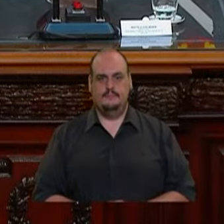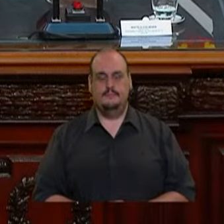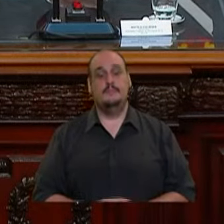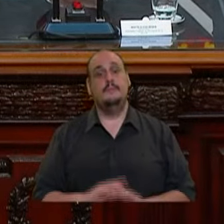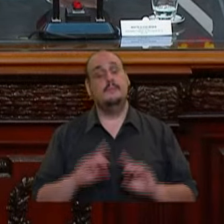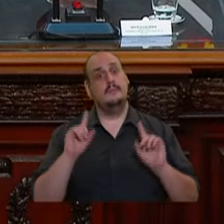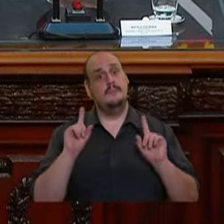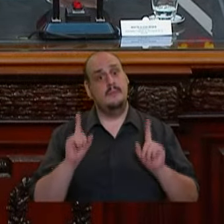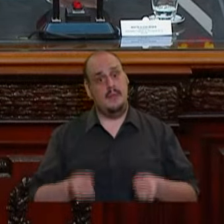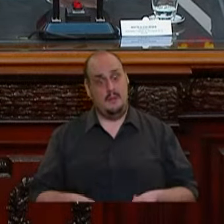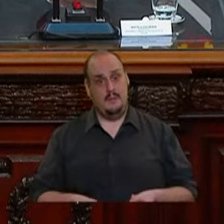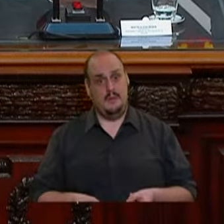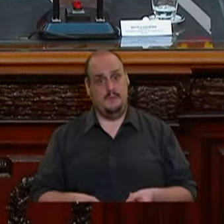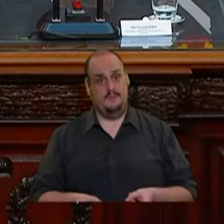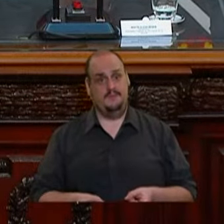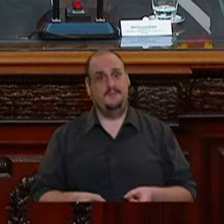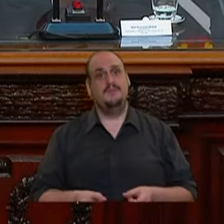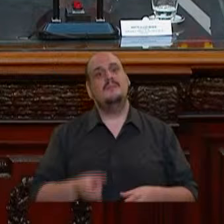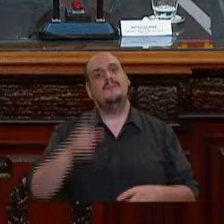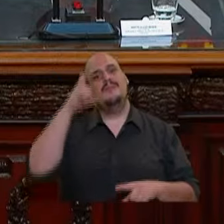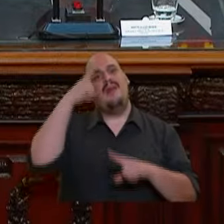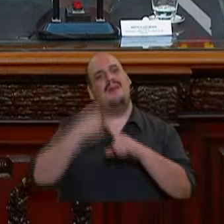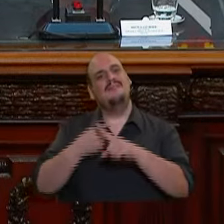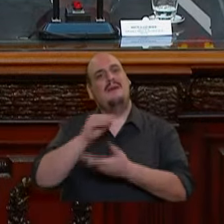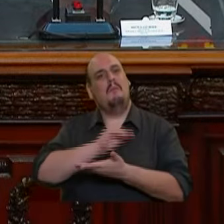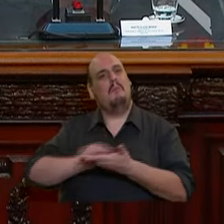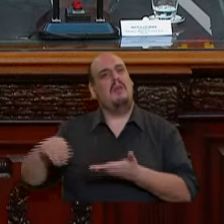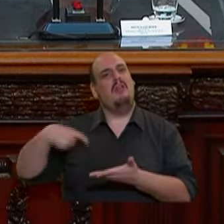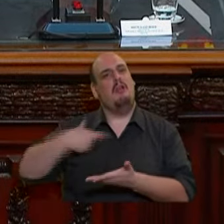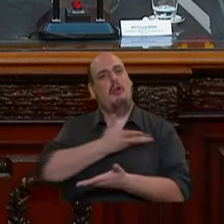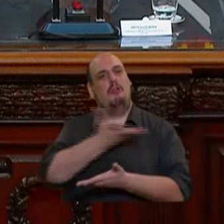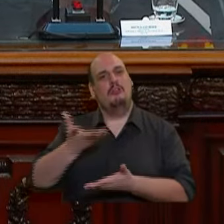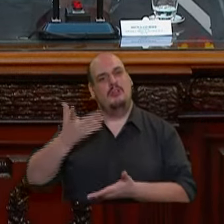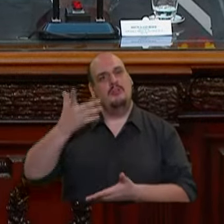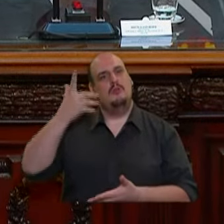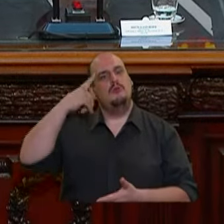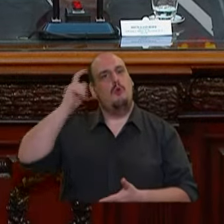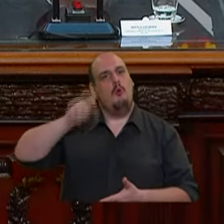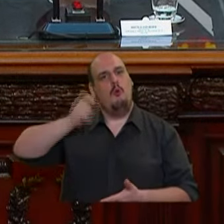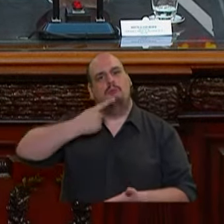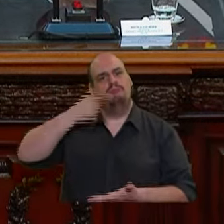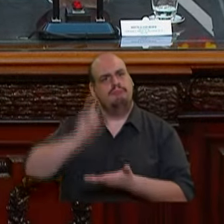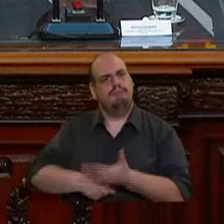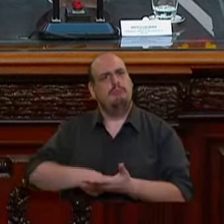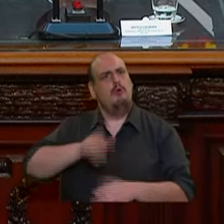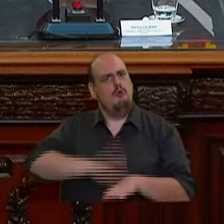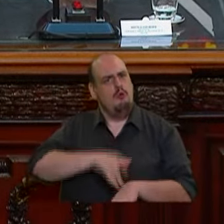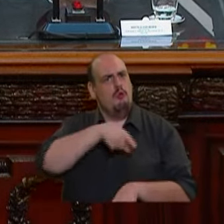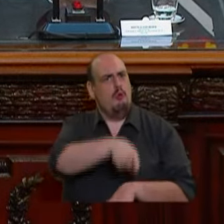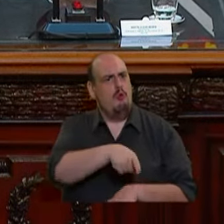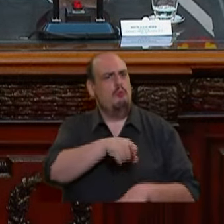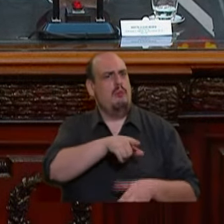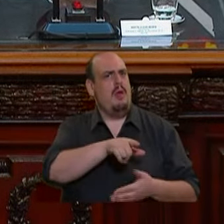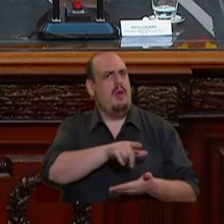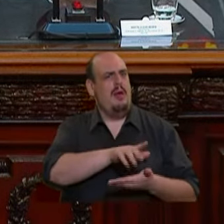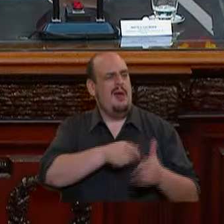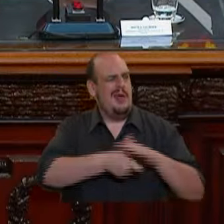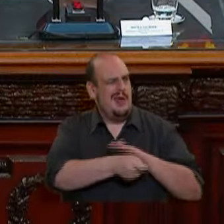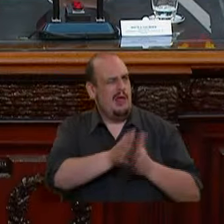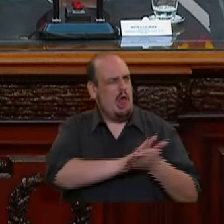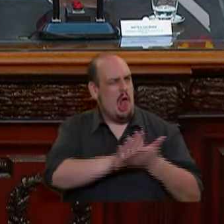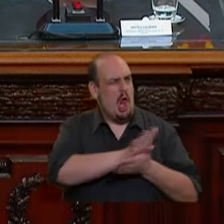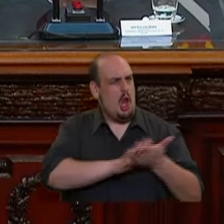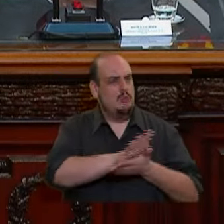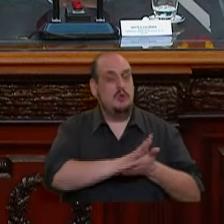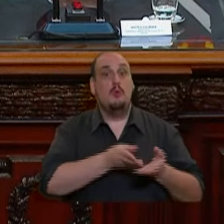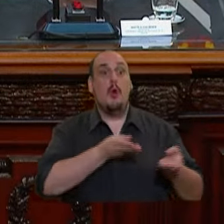Además, todo exfuncionario público con condena firme en segunda instancia por delitos de corrupción perderá automáticamente